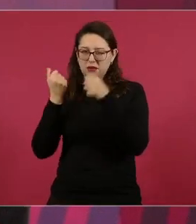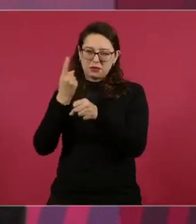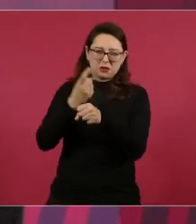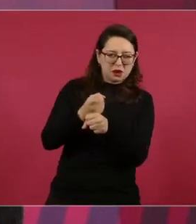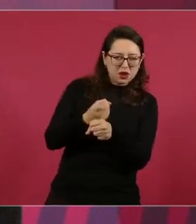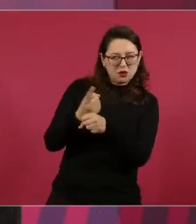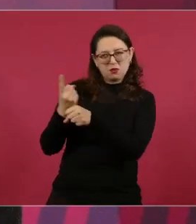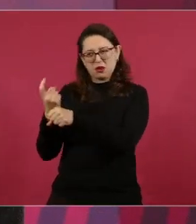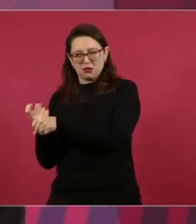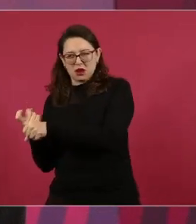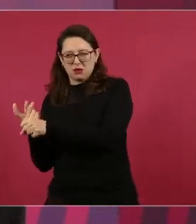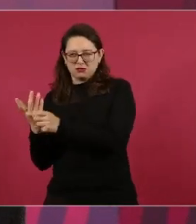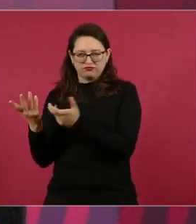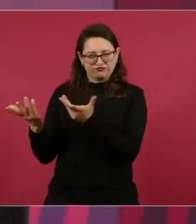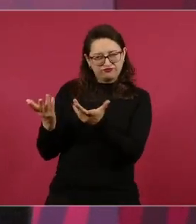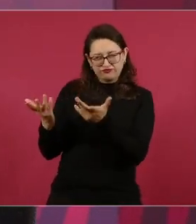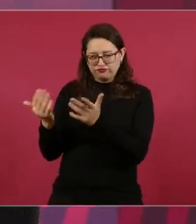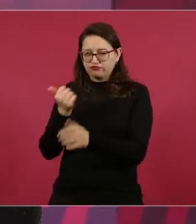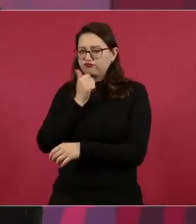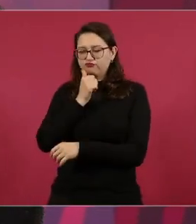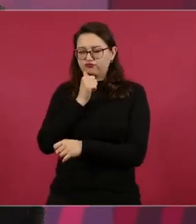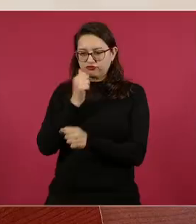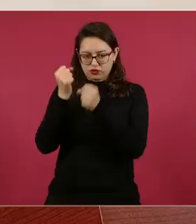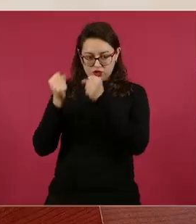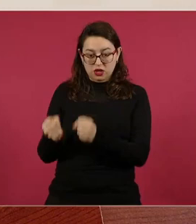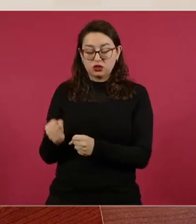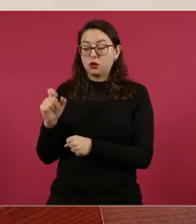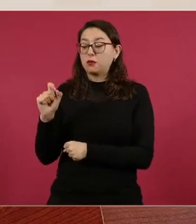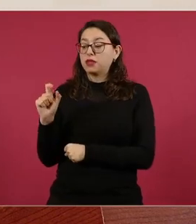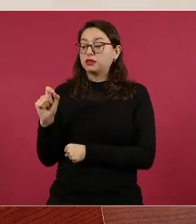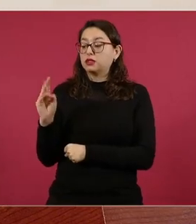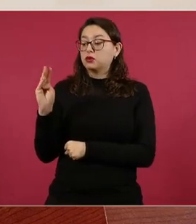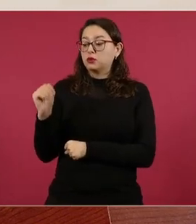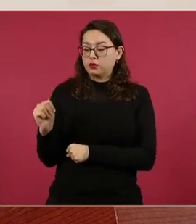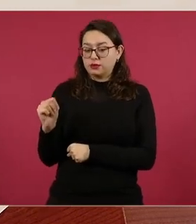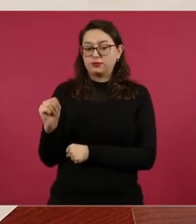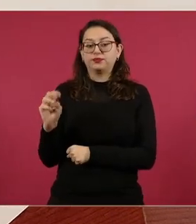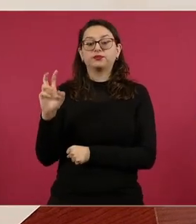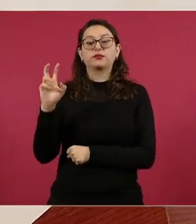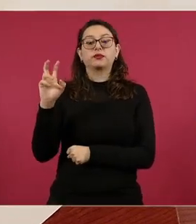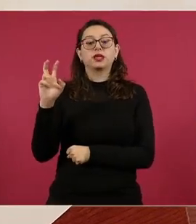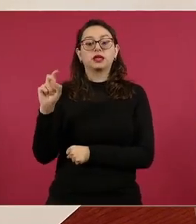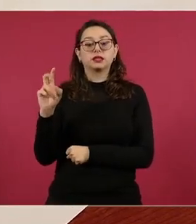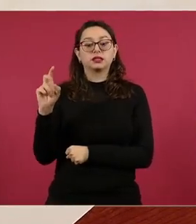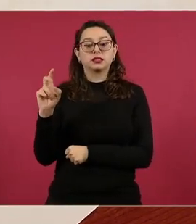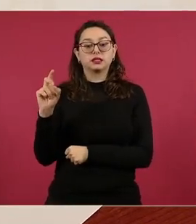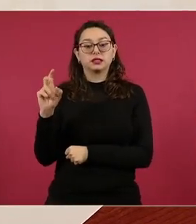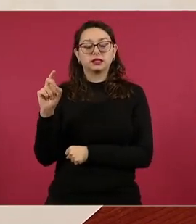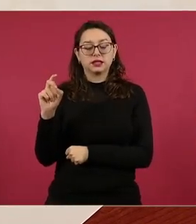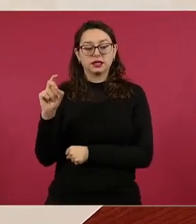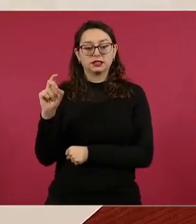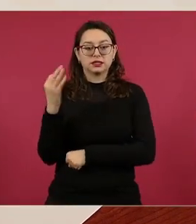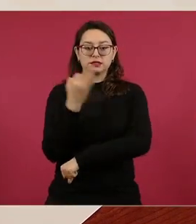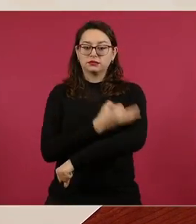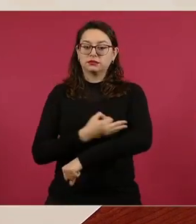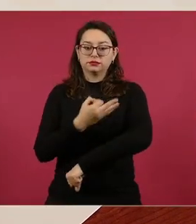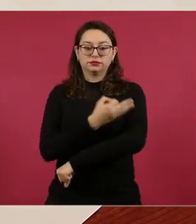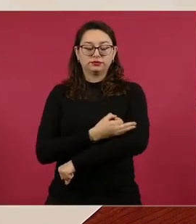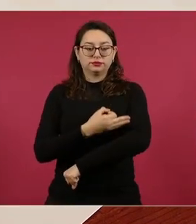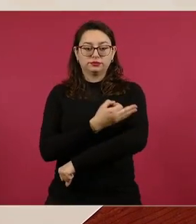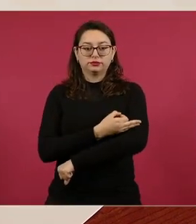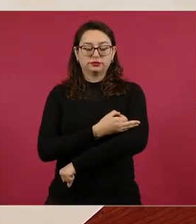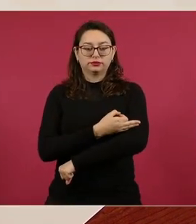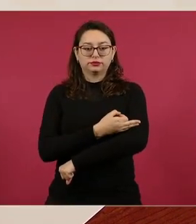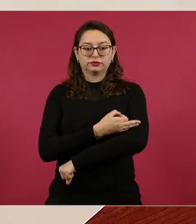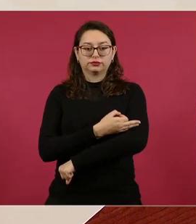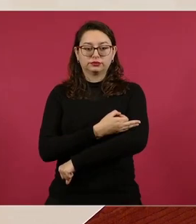luego a Huehuetoca, estamos viendo eso, pero es el 29. El 30 me tengo que ir por la tarde